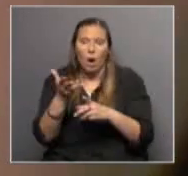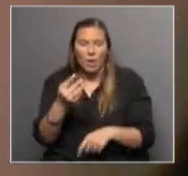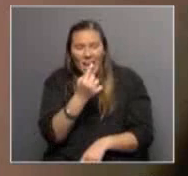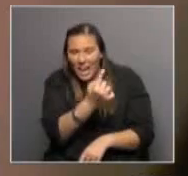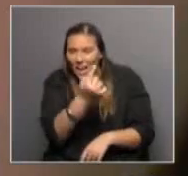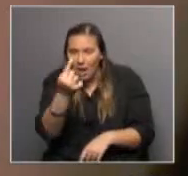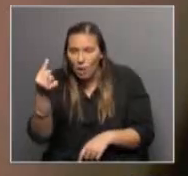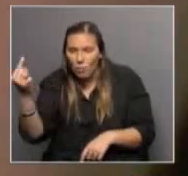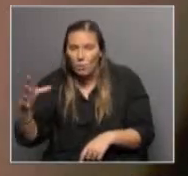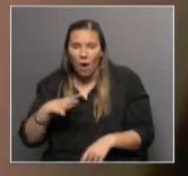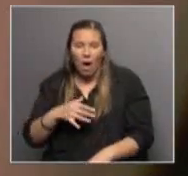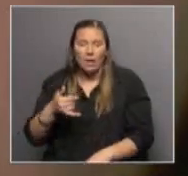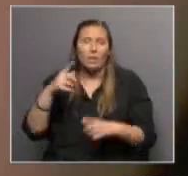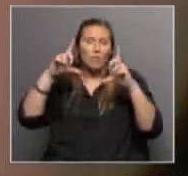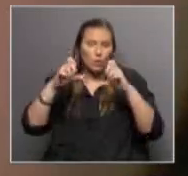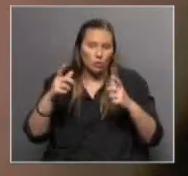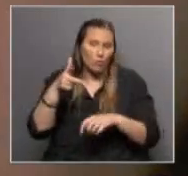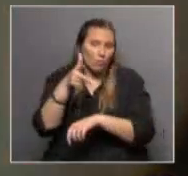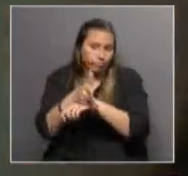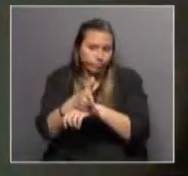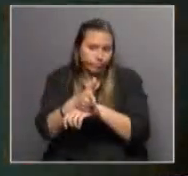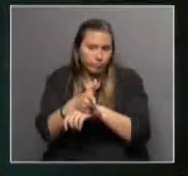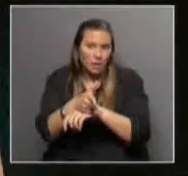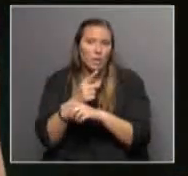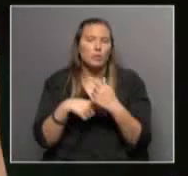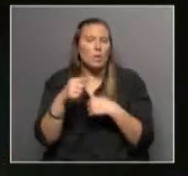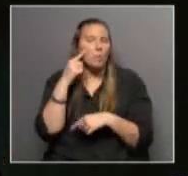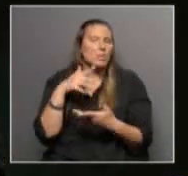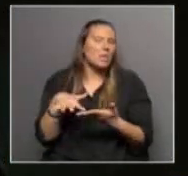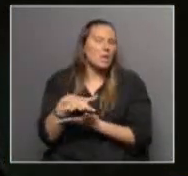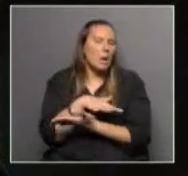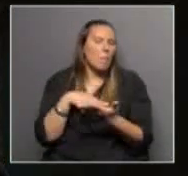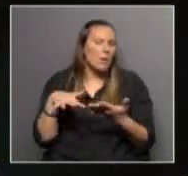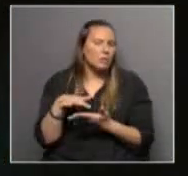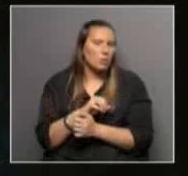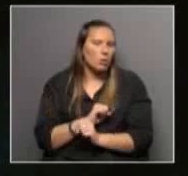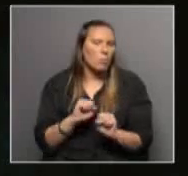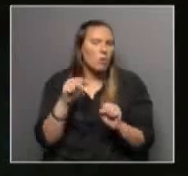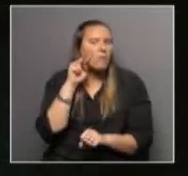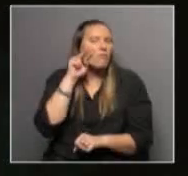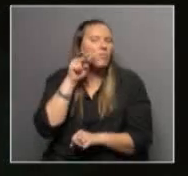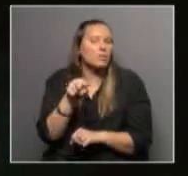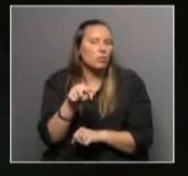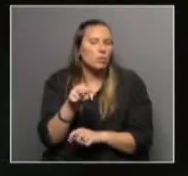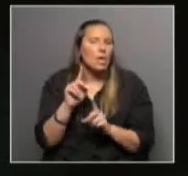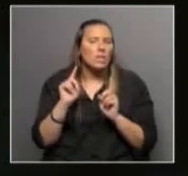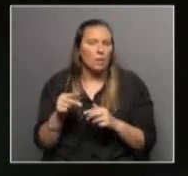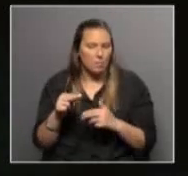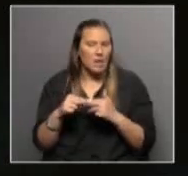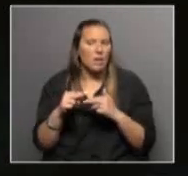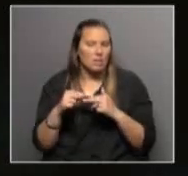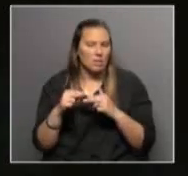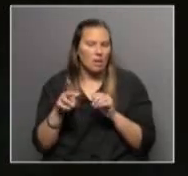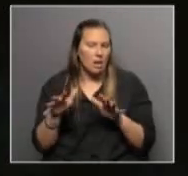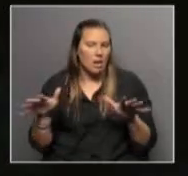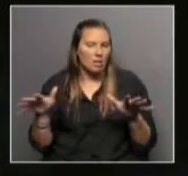participante es una cámara de fotos y de vídeo entonces se piensan muchos los lugares como espacios que van a ser vistos también en redes sociales